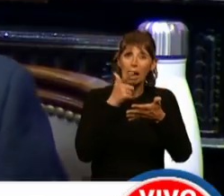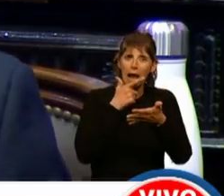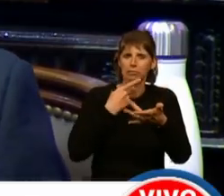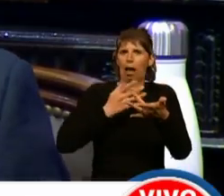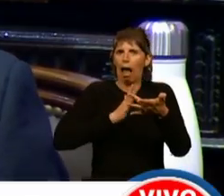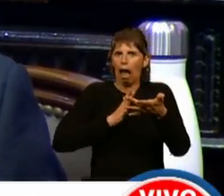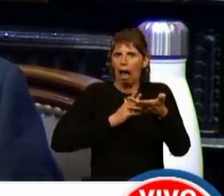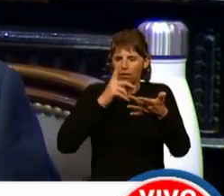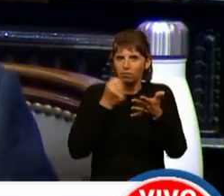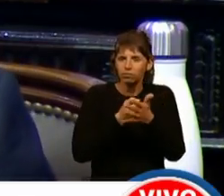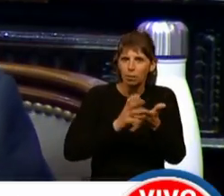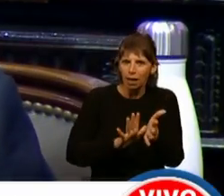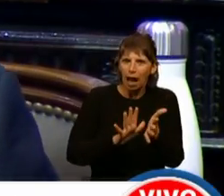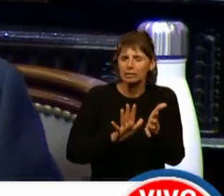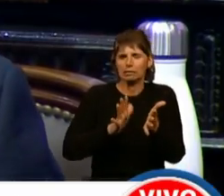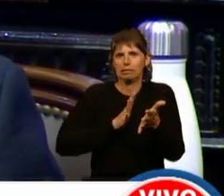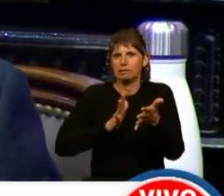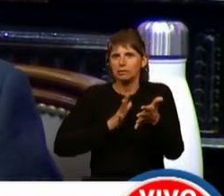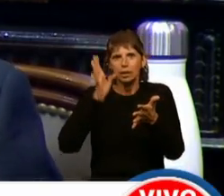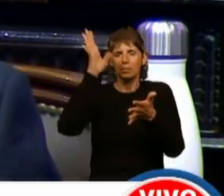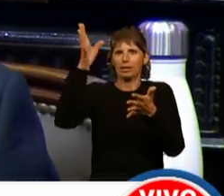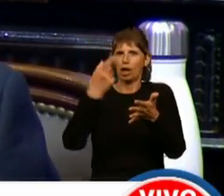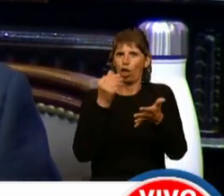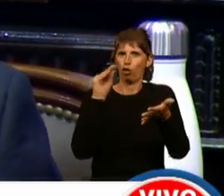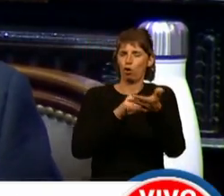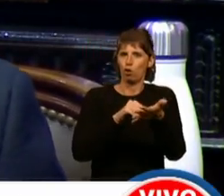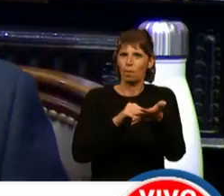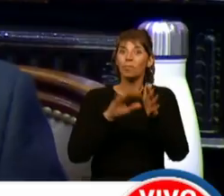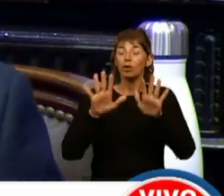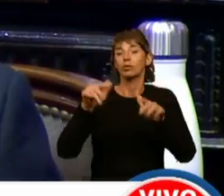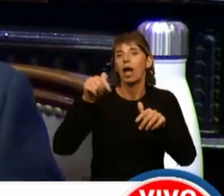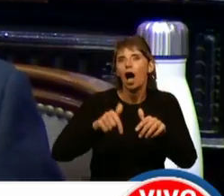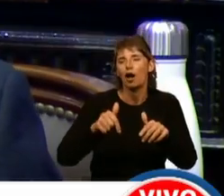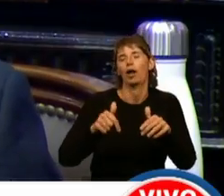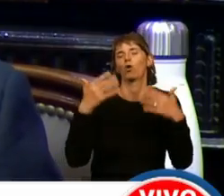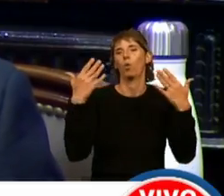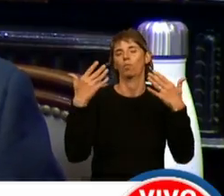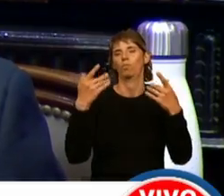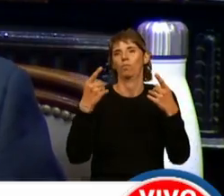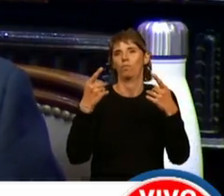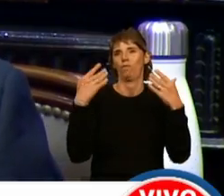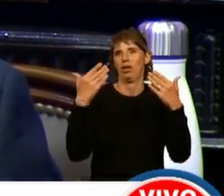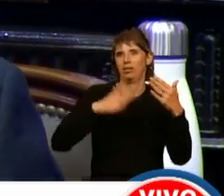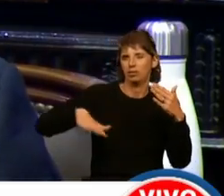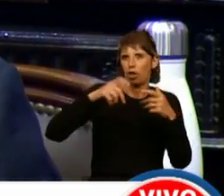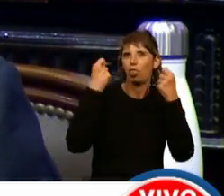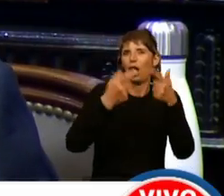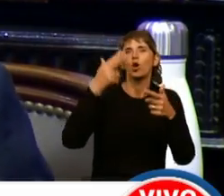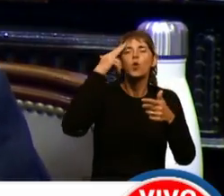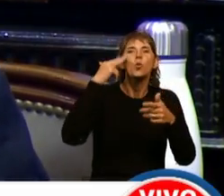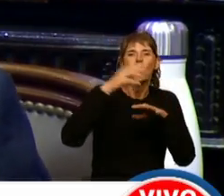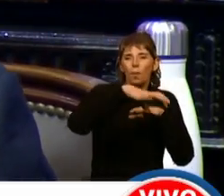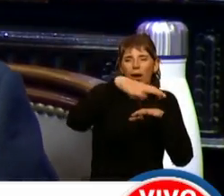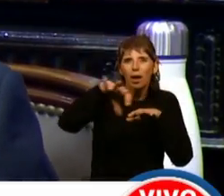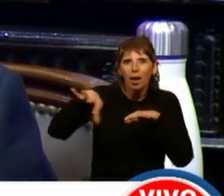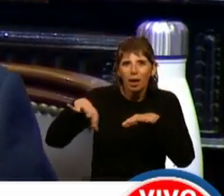entonces esta reducción del 30 por ciento para los 9 departamentos de san luis 8 concretamente y 1 parcialmente el